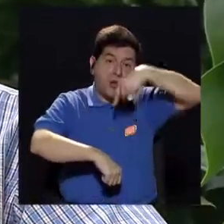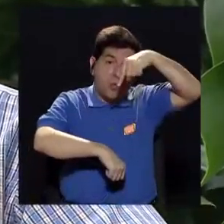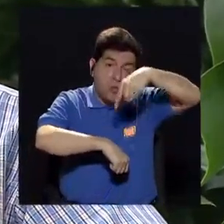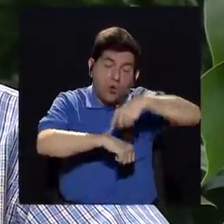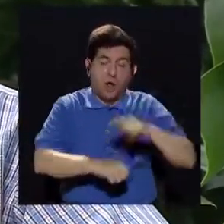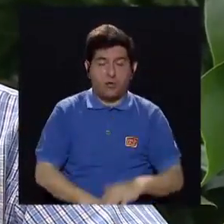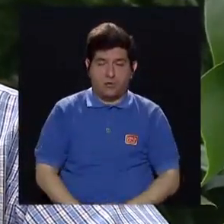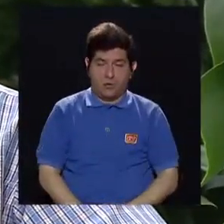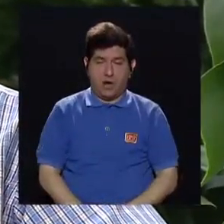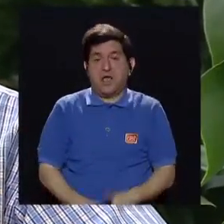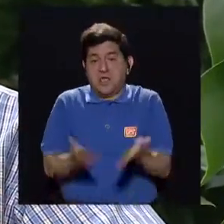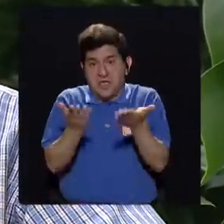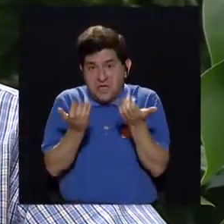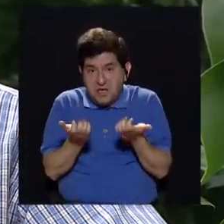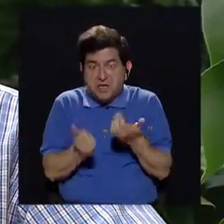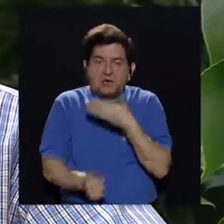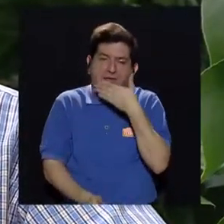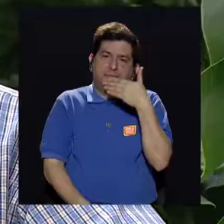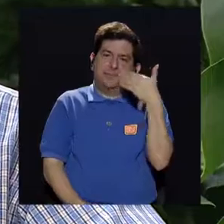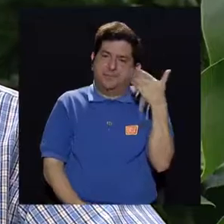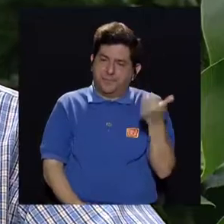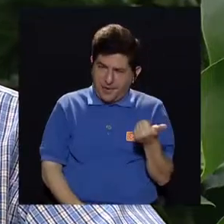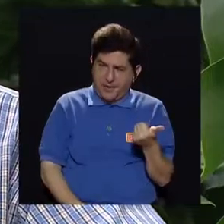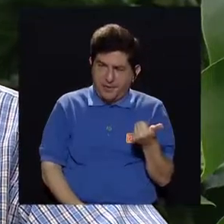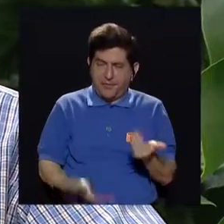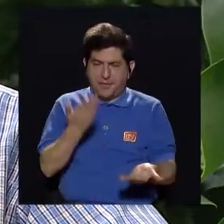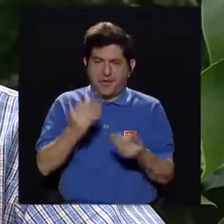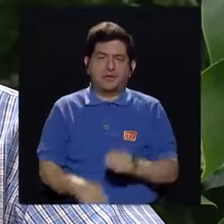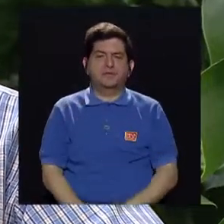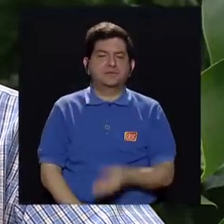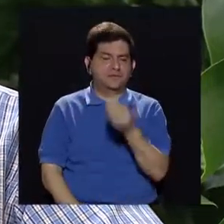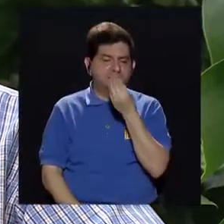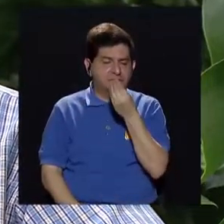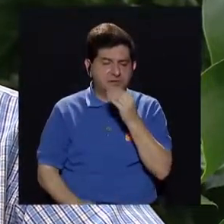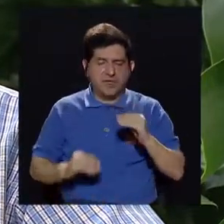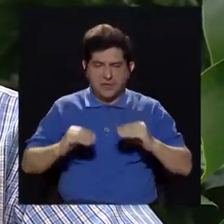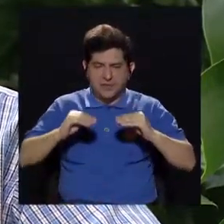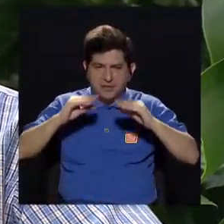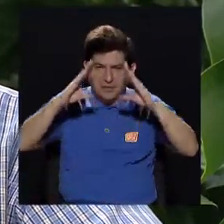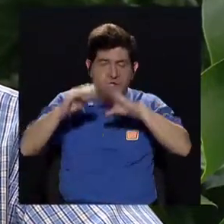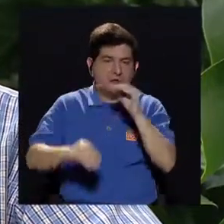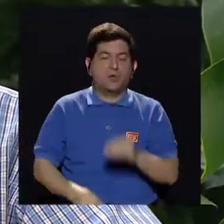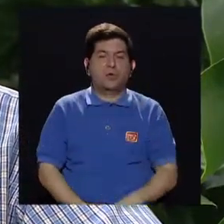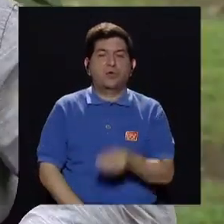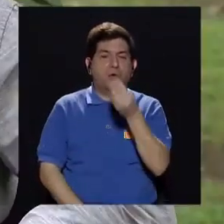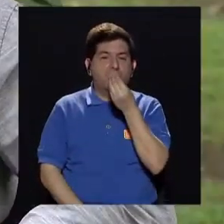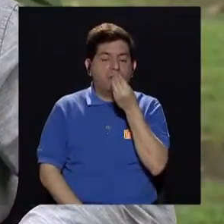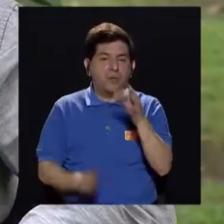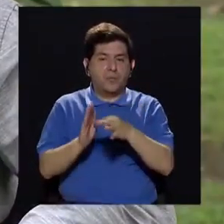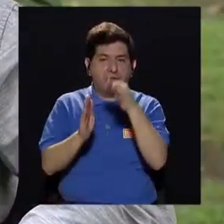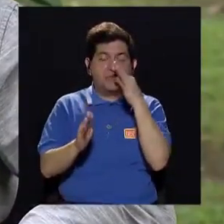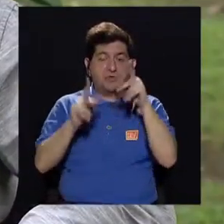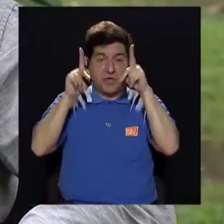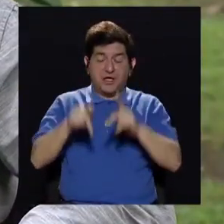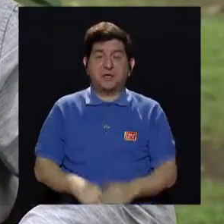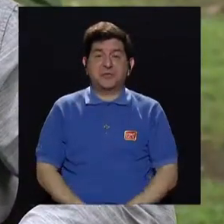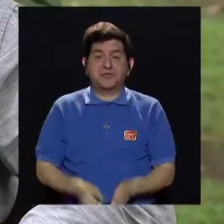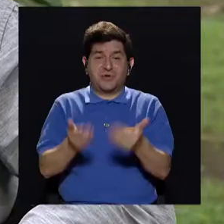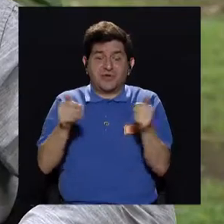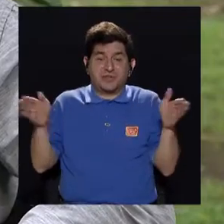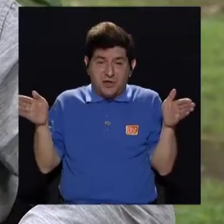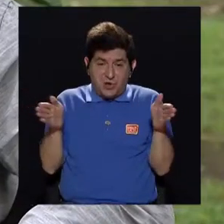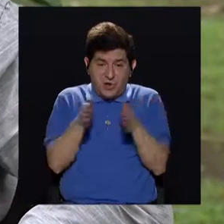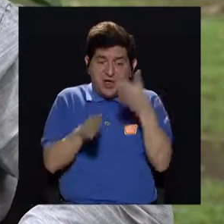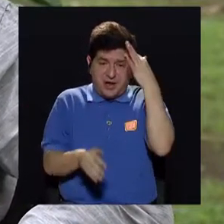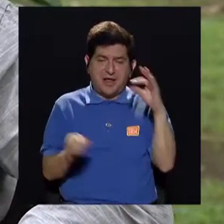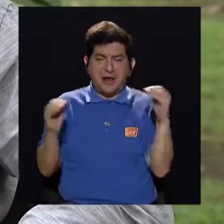y estoy encapichado que correr una hora, mejor o que ese ayuno que yo disfruta, ¿verdad? Y es que los que lo hacen por bajar de peso tienen la falsa